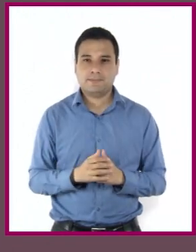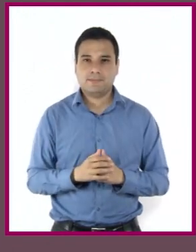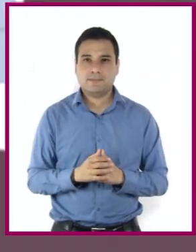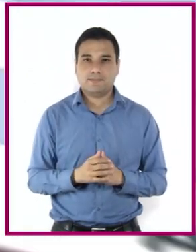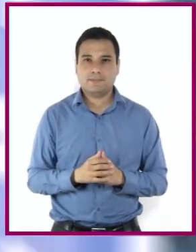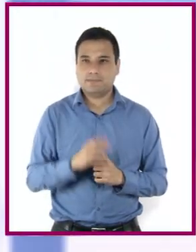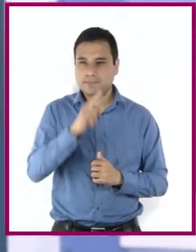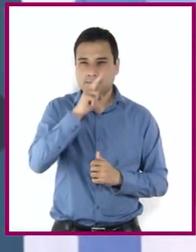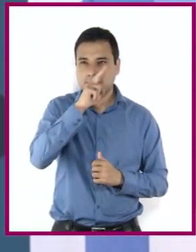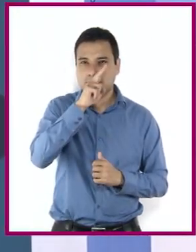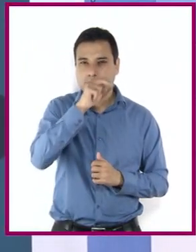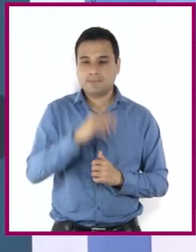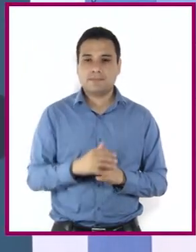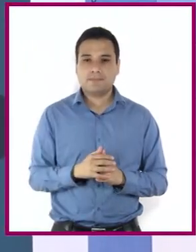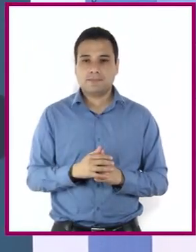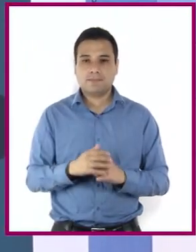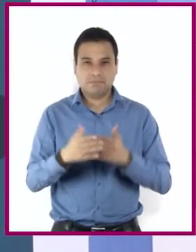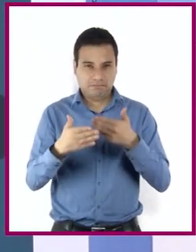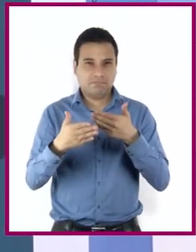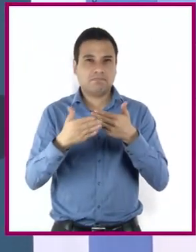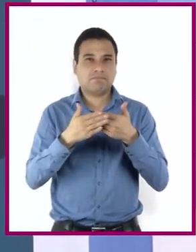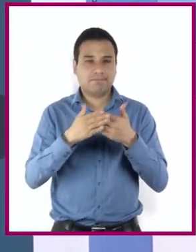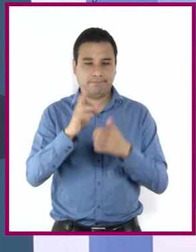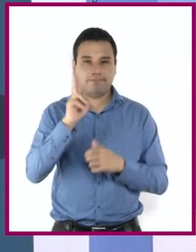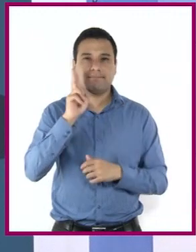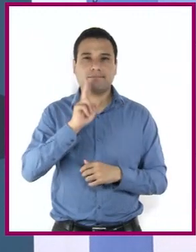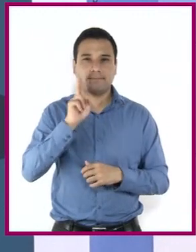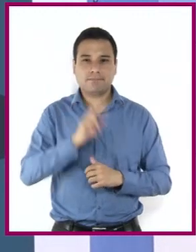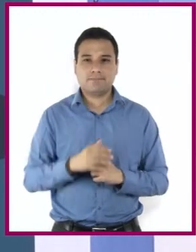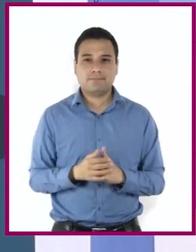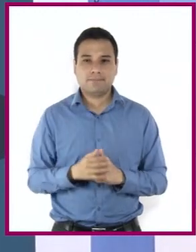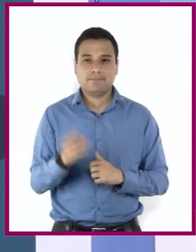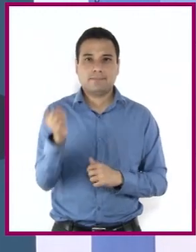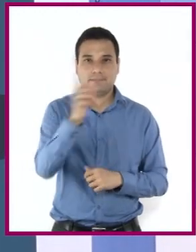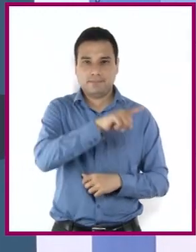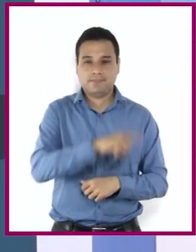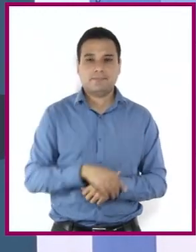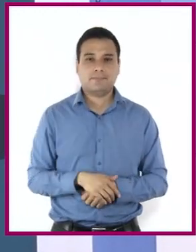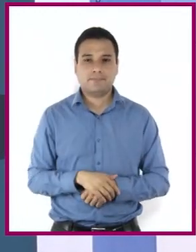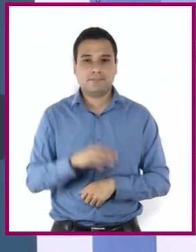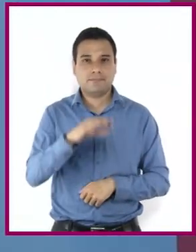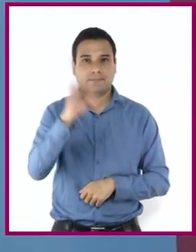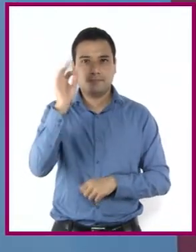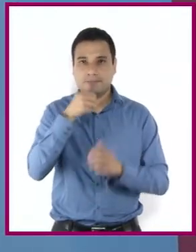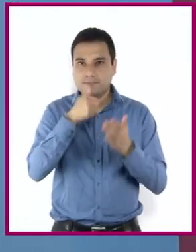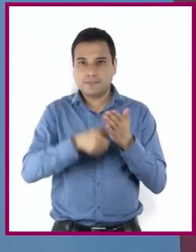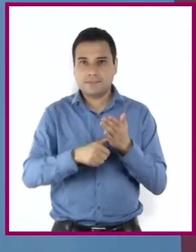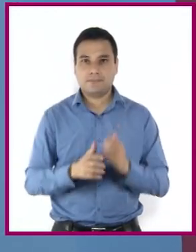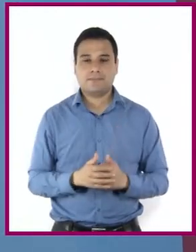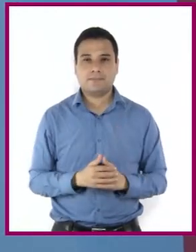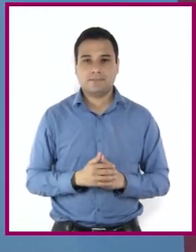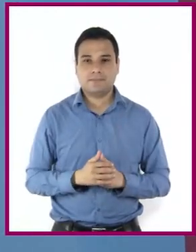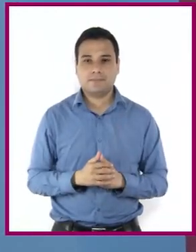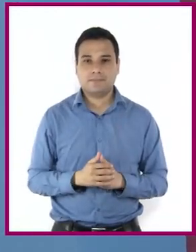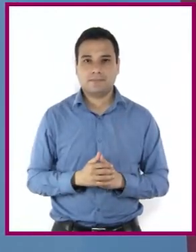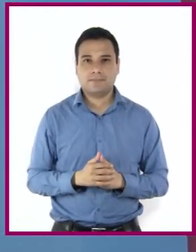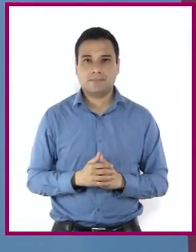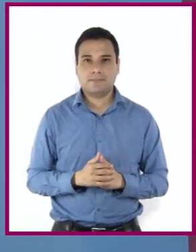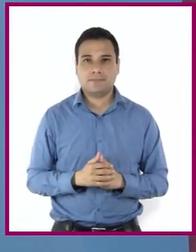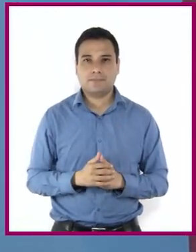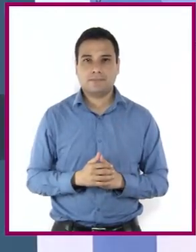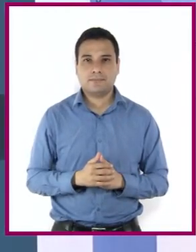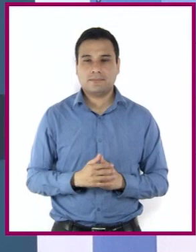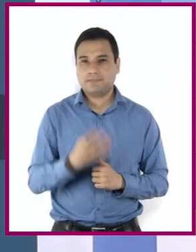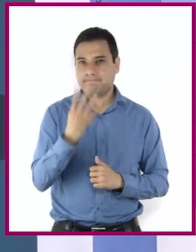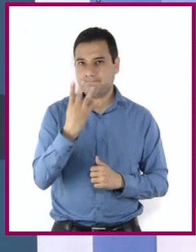te preocupes. Pronto lo descubriremos. Es tu turno, Aida. Escoge un sobre. Ahora elegiré el